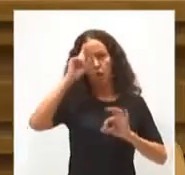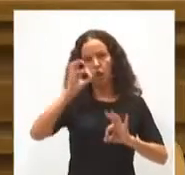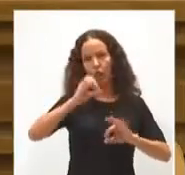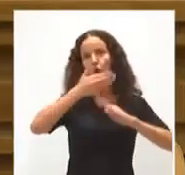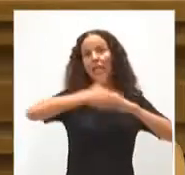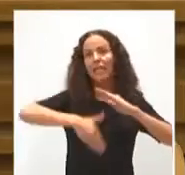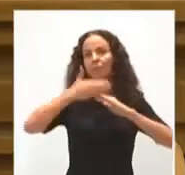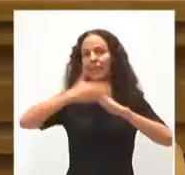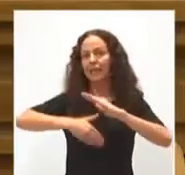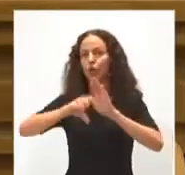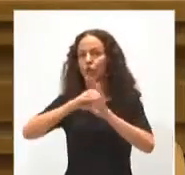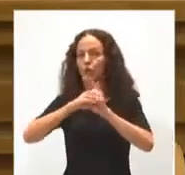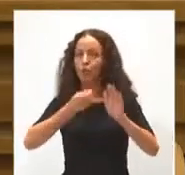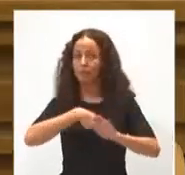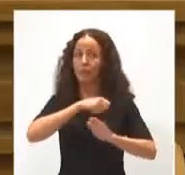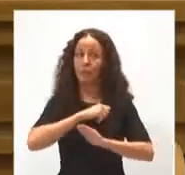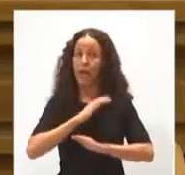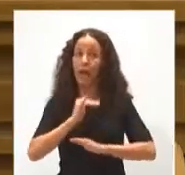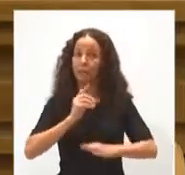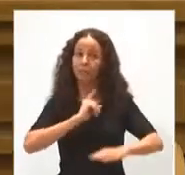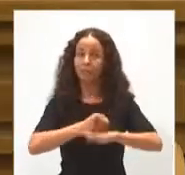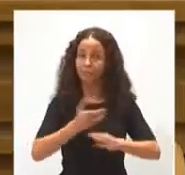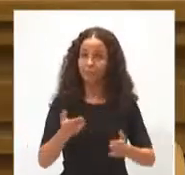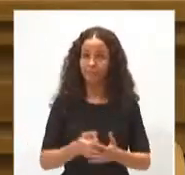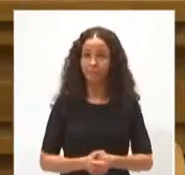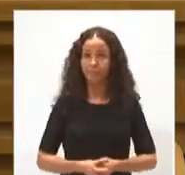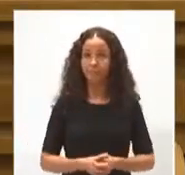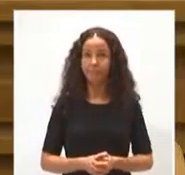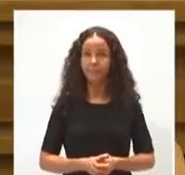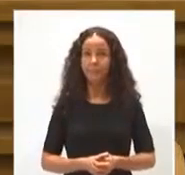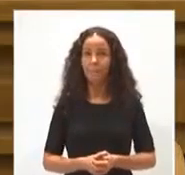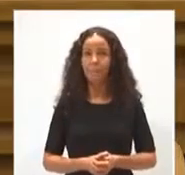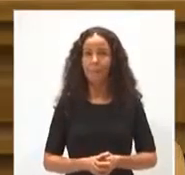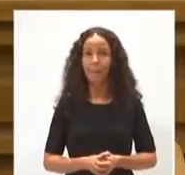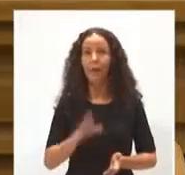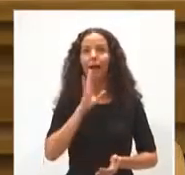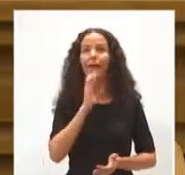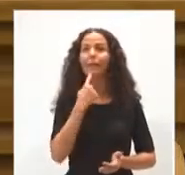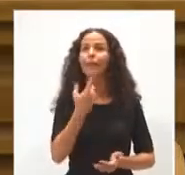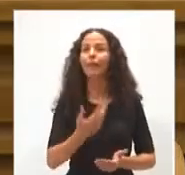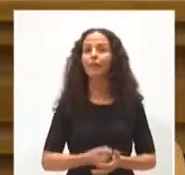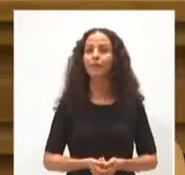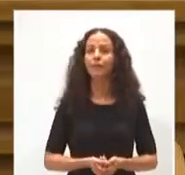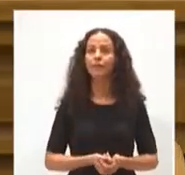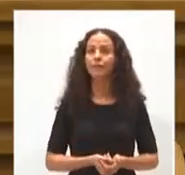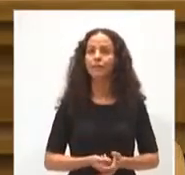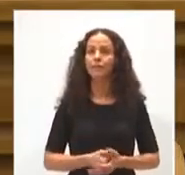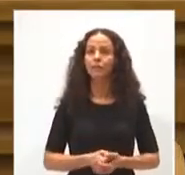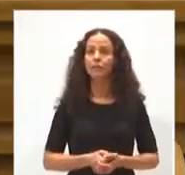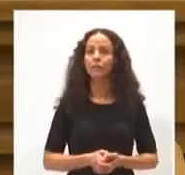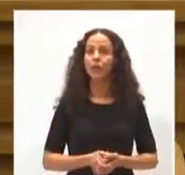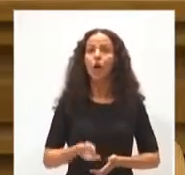prestan la constitución española y el ordenamiento jurídico como les decía vamos a vamos a